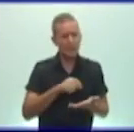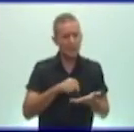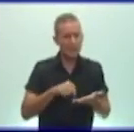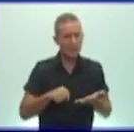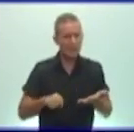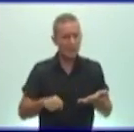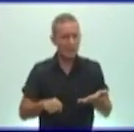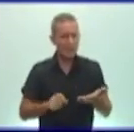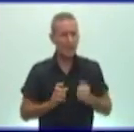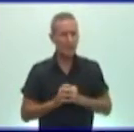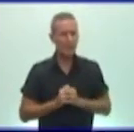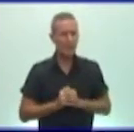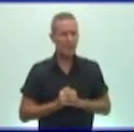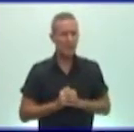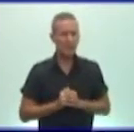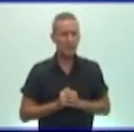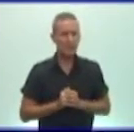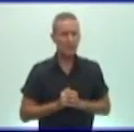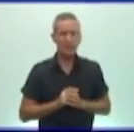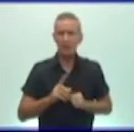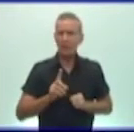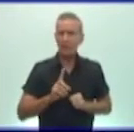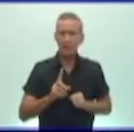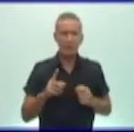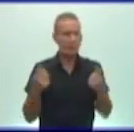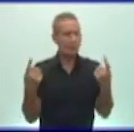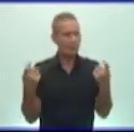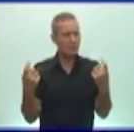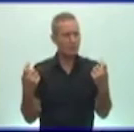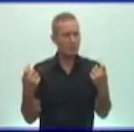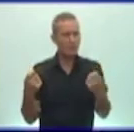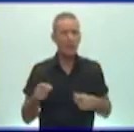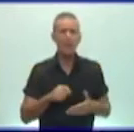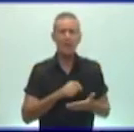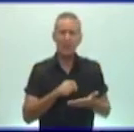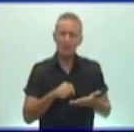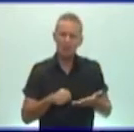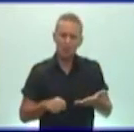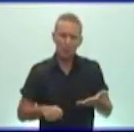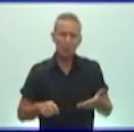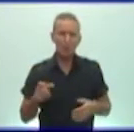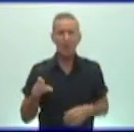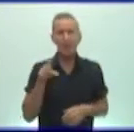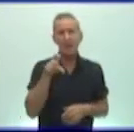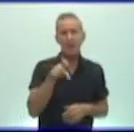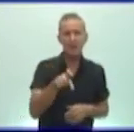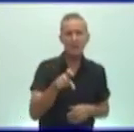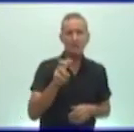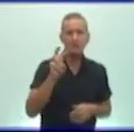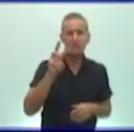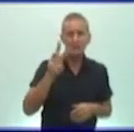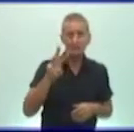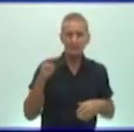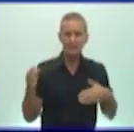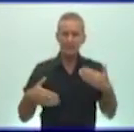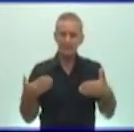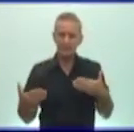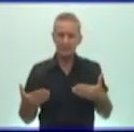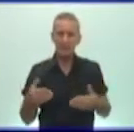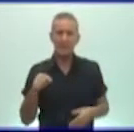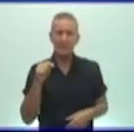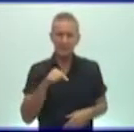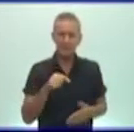órdenes. No es necesario copiar las tres últimas actividades, puesto que, reitero, aparecen en su libro de lectura.